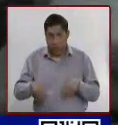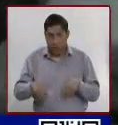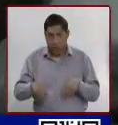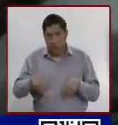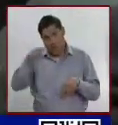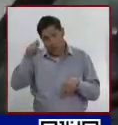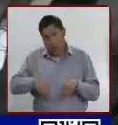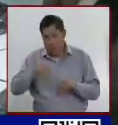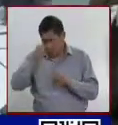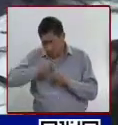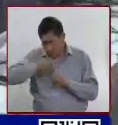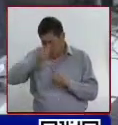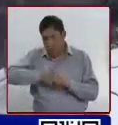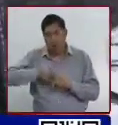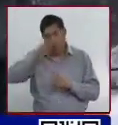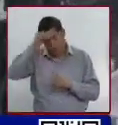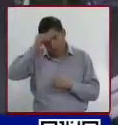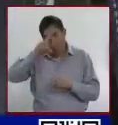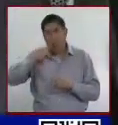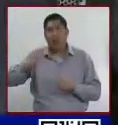se debe luchar por ellos.